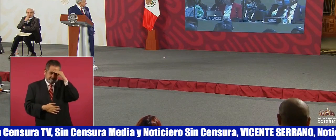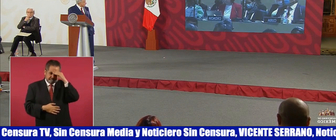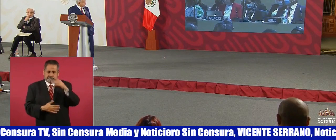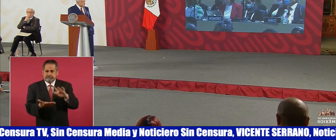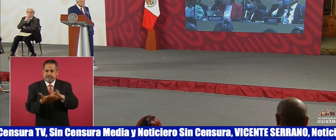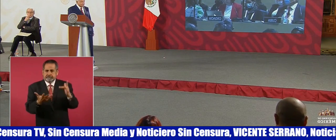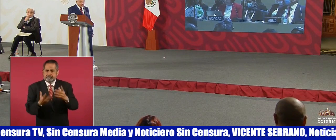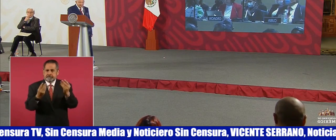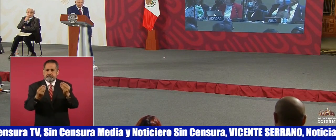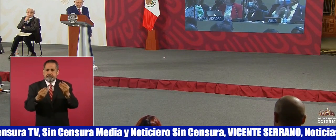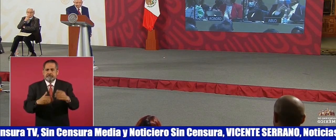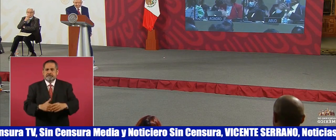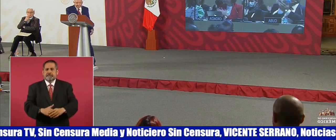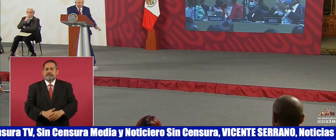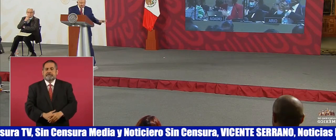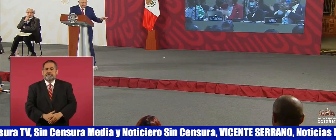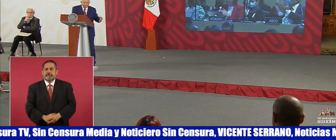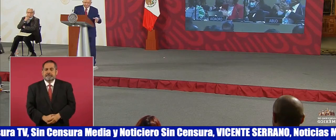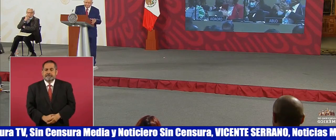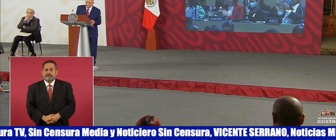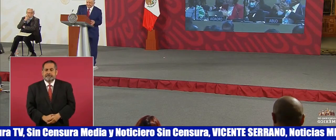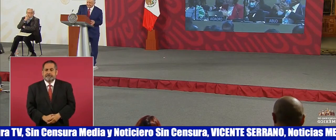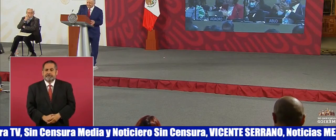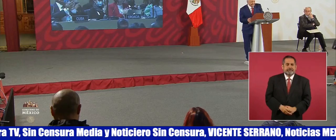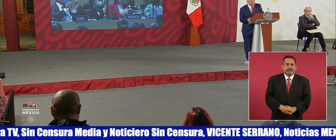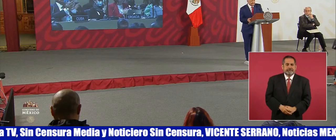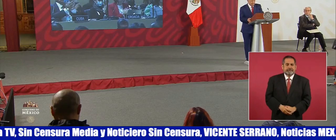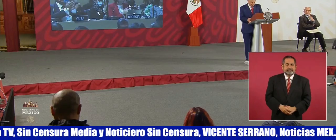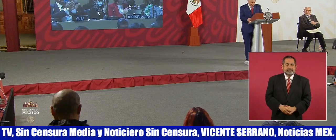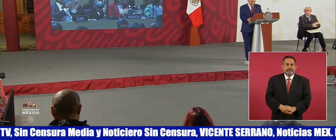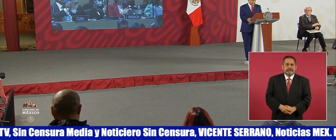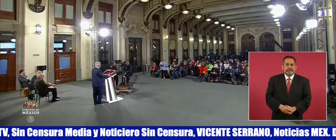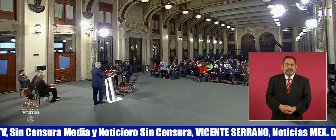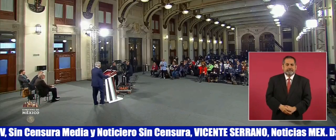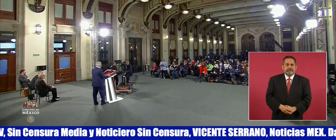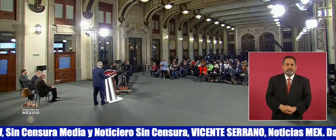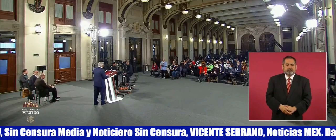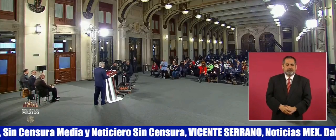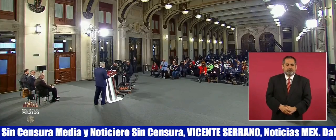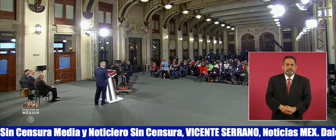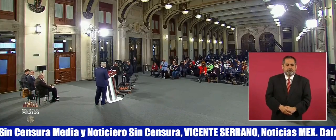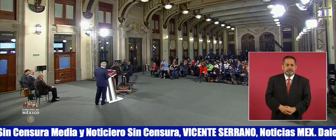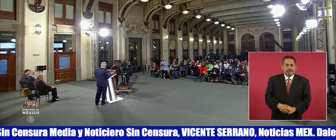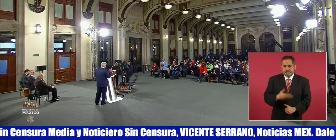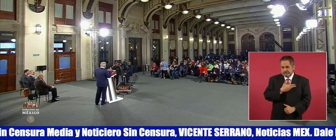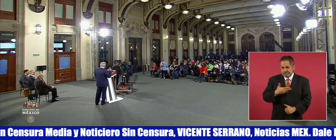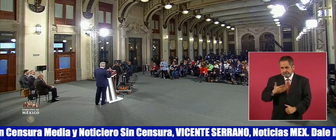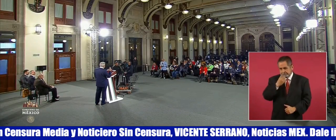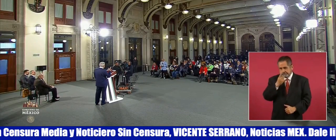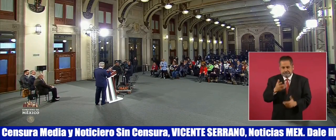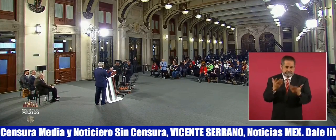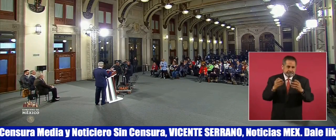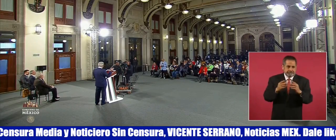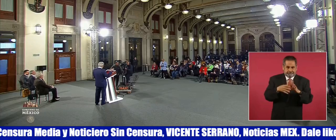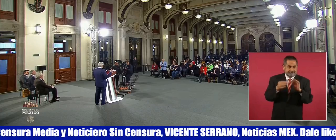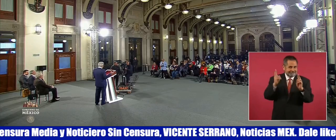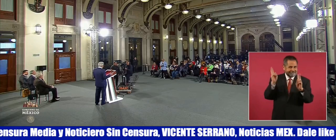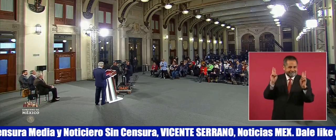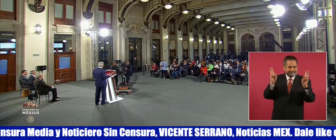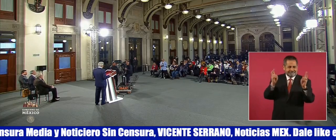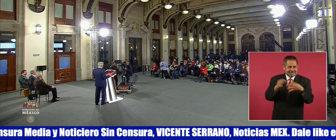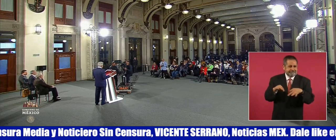gracias. Gracias. Gracias. ya está. Pero es interesante el tema